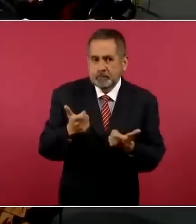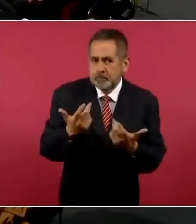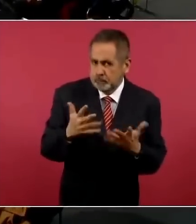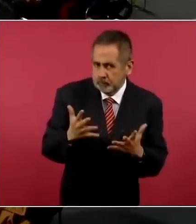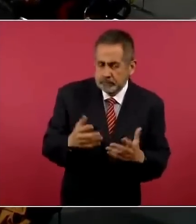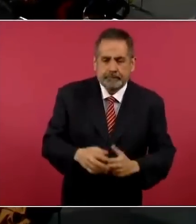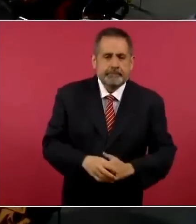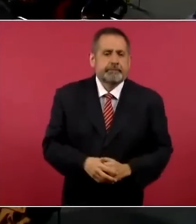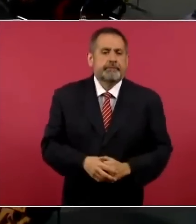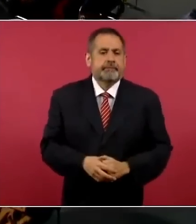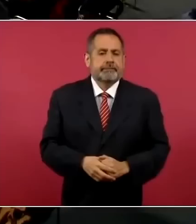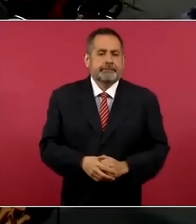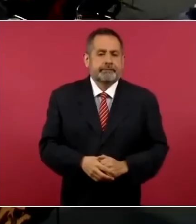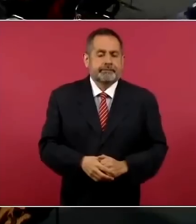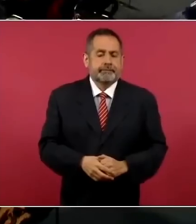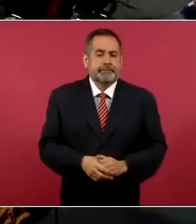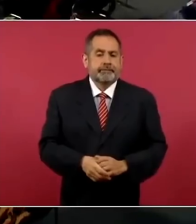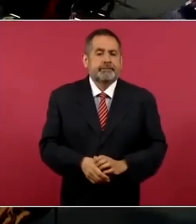A ver,